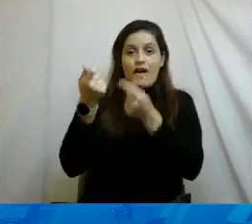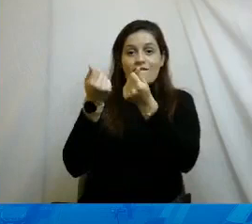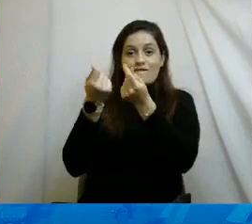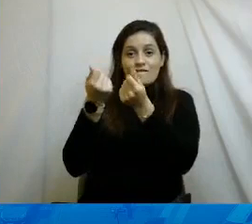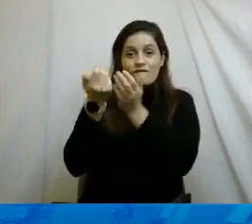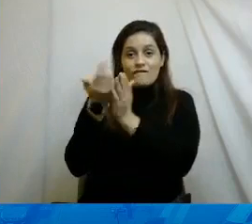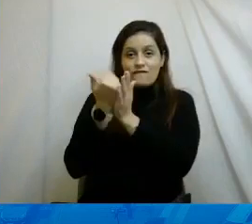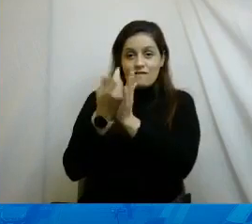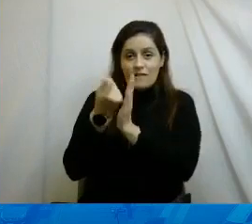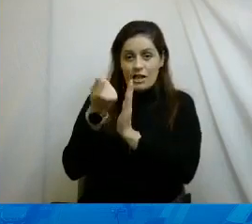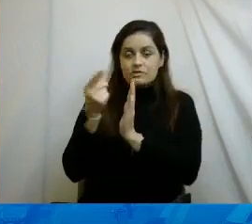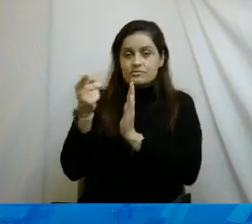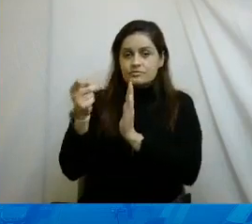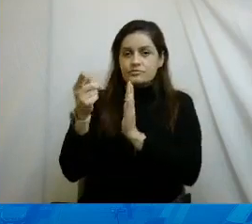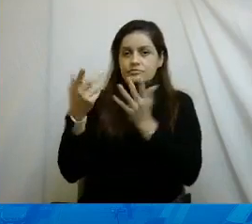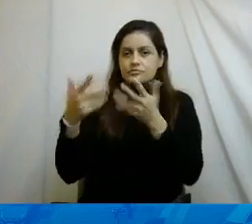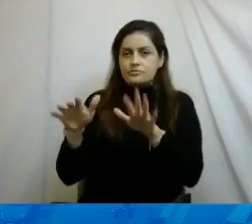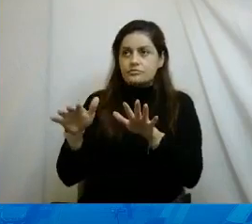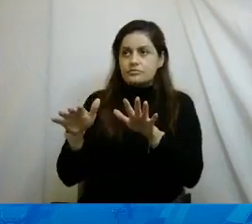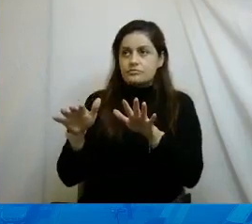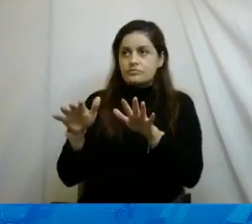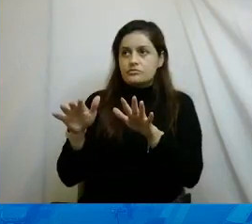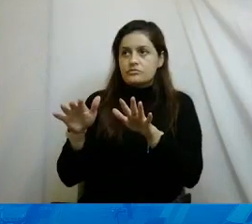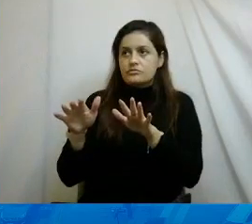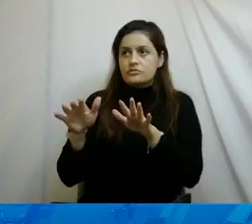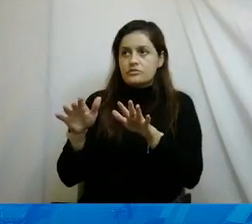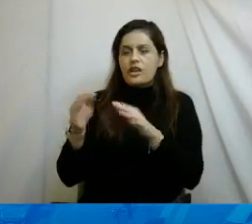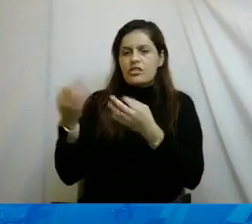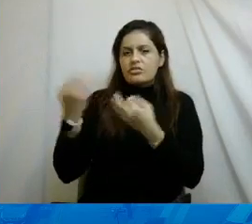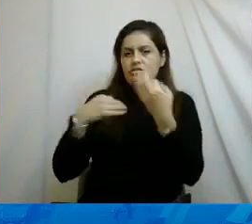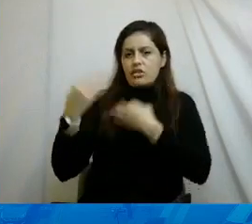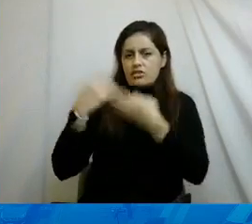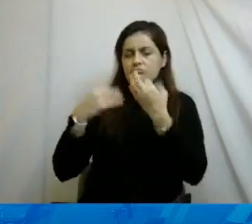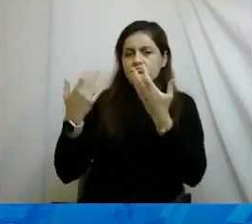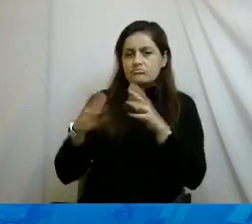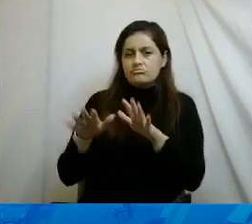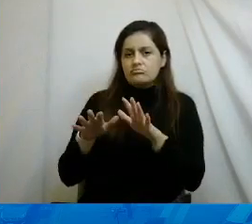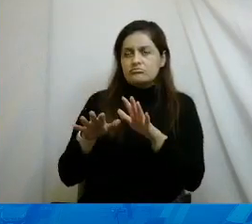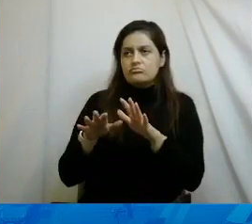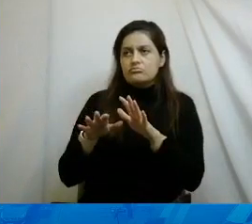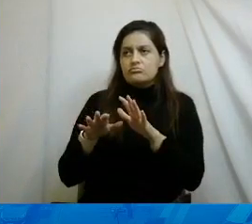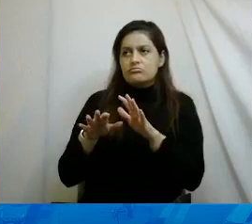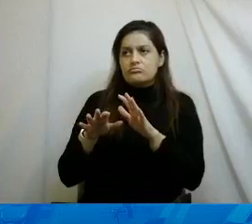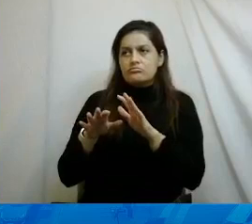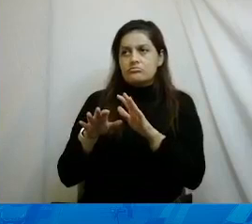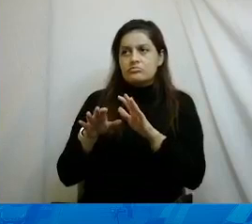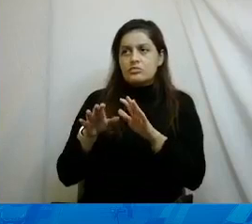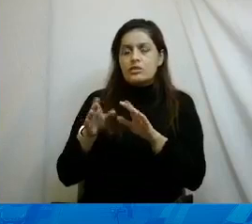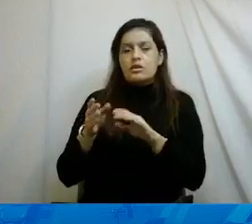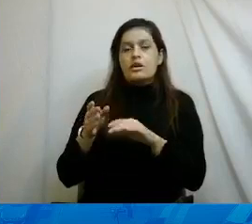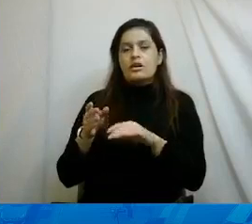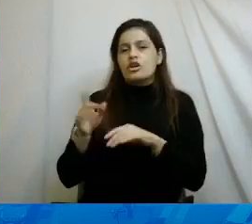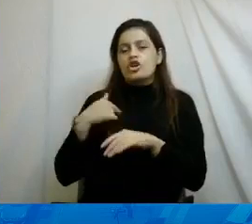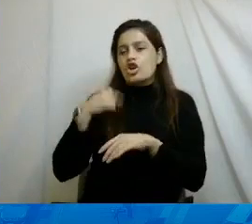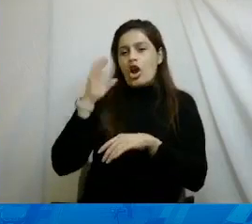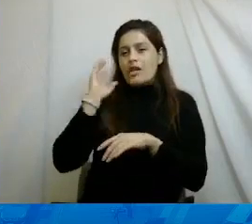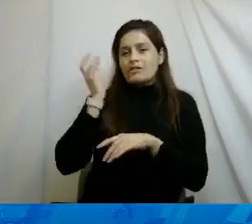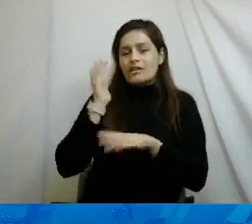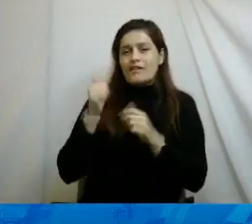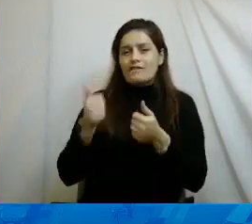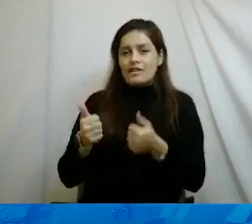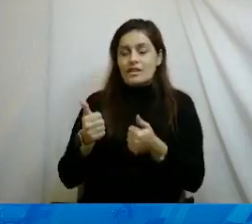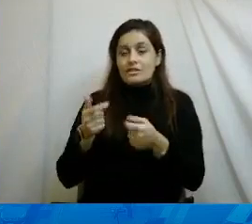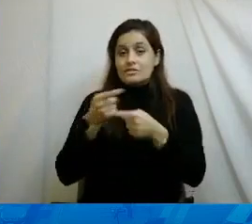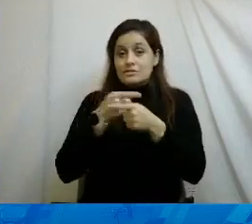comentó, que la verdad no lo pudimos entender muy bien, y se pidió que desde administración se nos pudiera explicar. A la